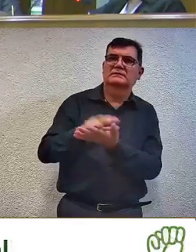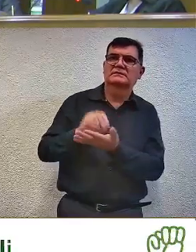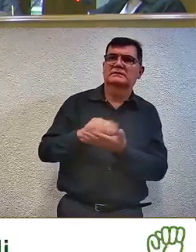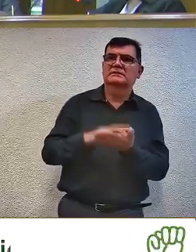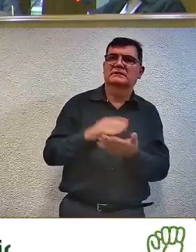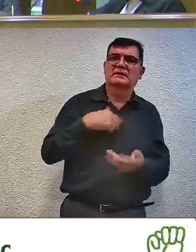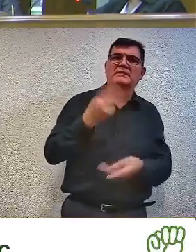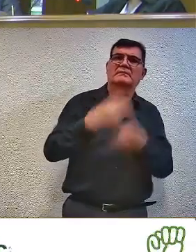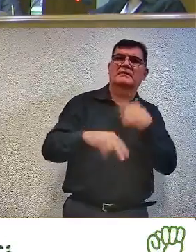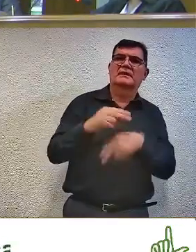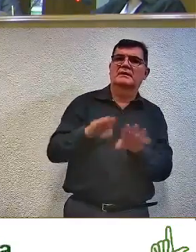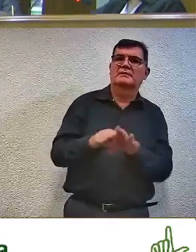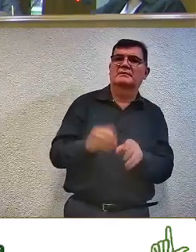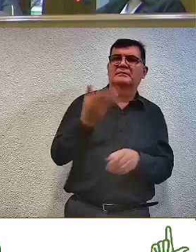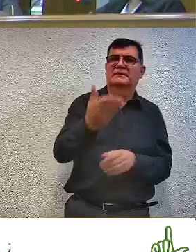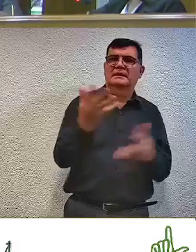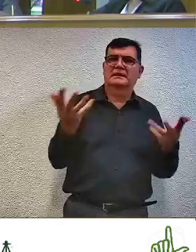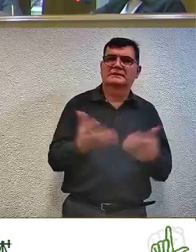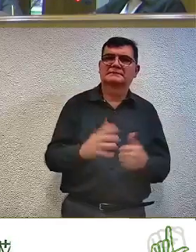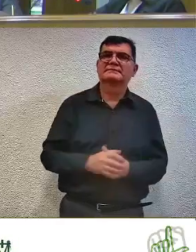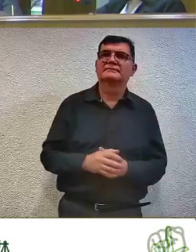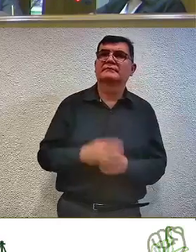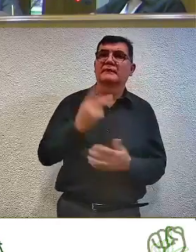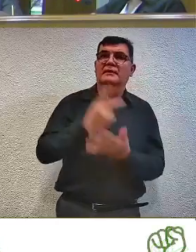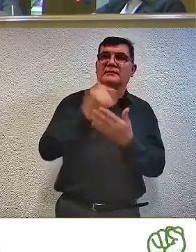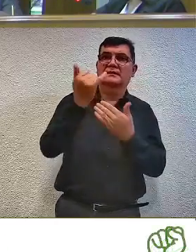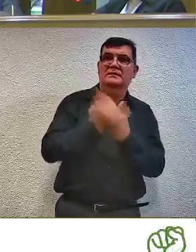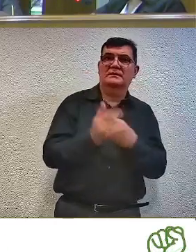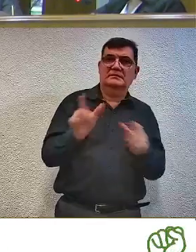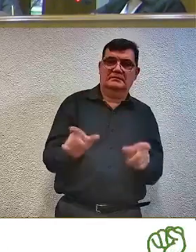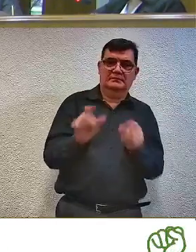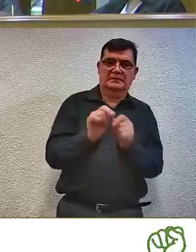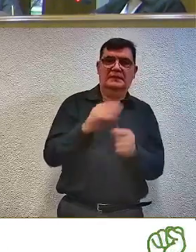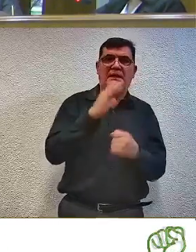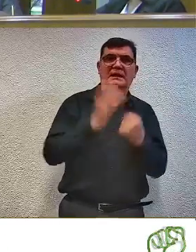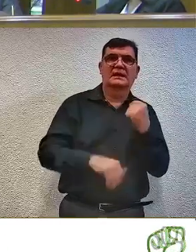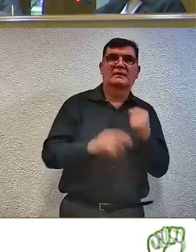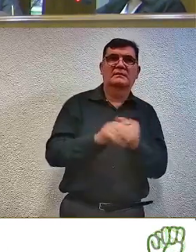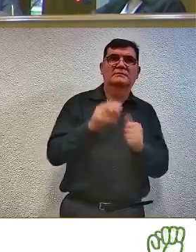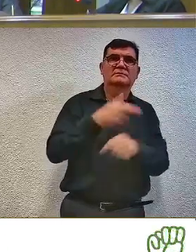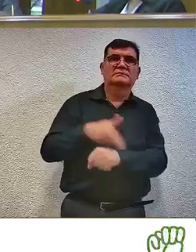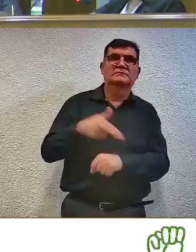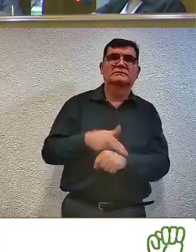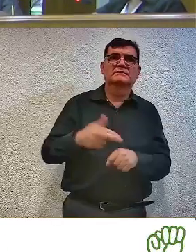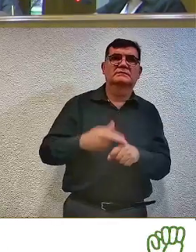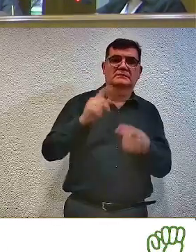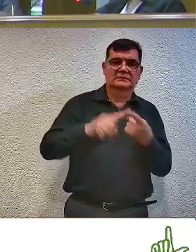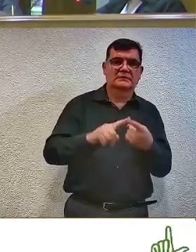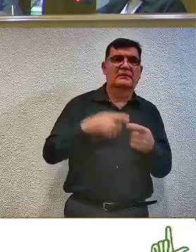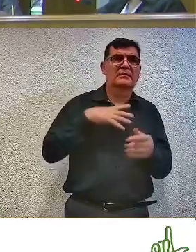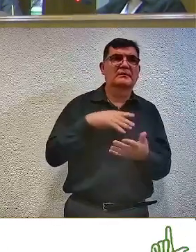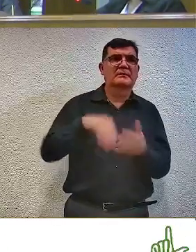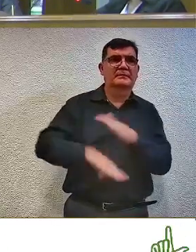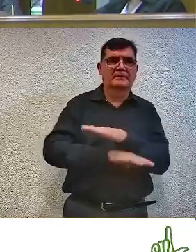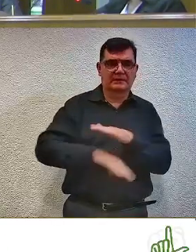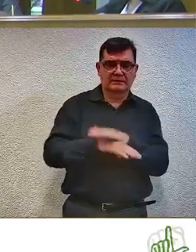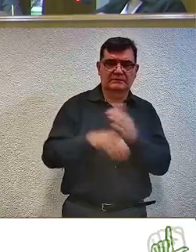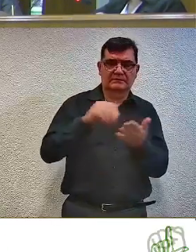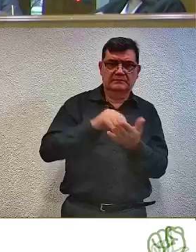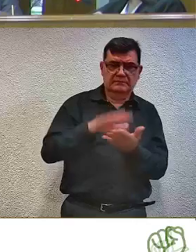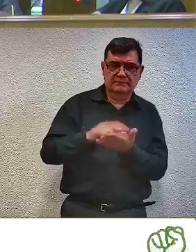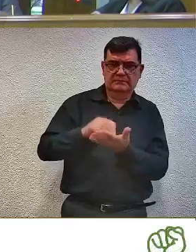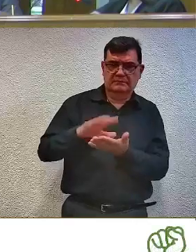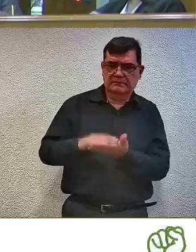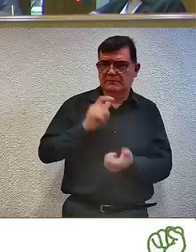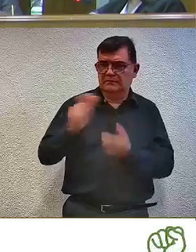improcedencia de la solicitud realizada. El proyecto concluye con los siguientes puntos resolutivos. Primero, son fundados e infundados los agravios hechos